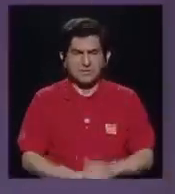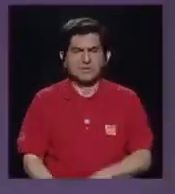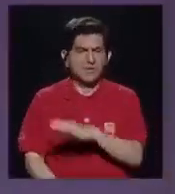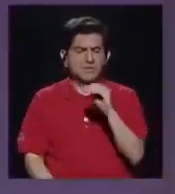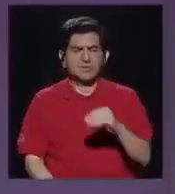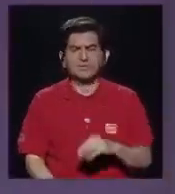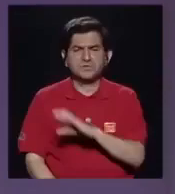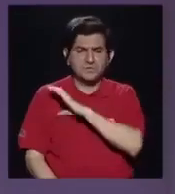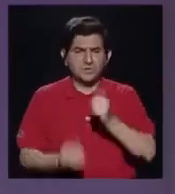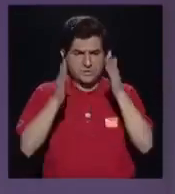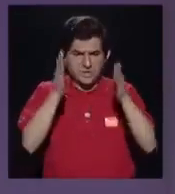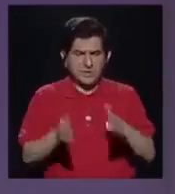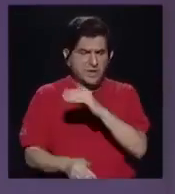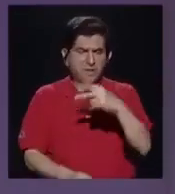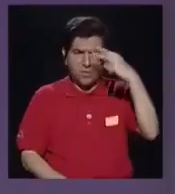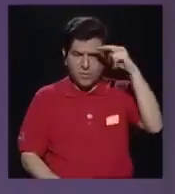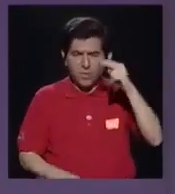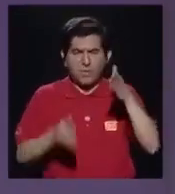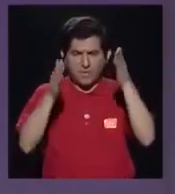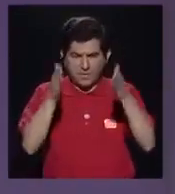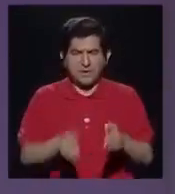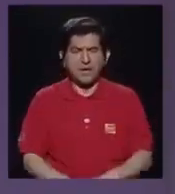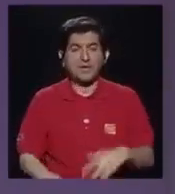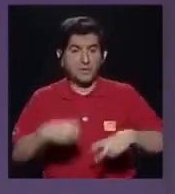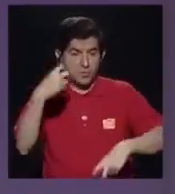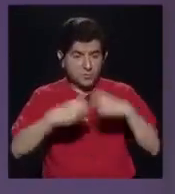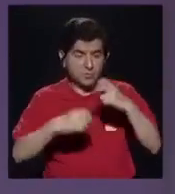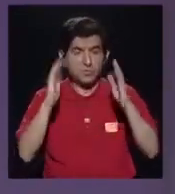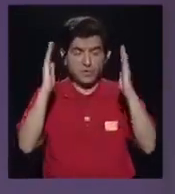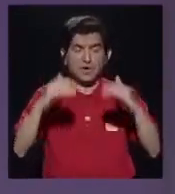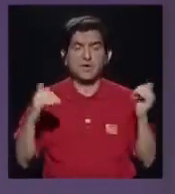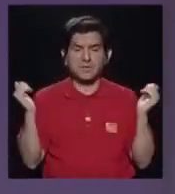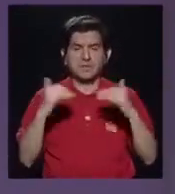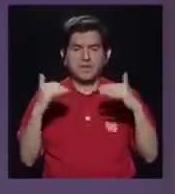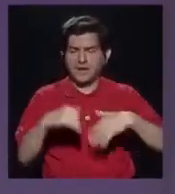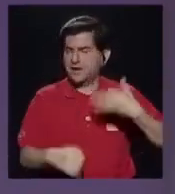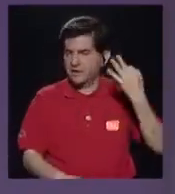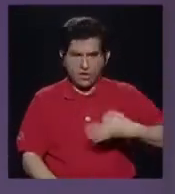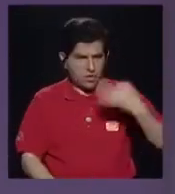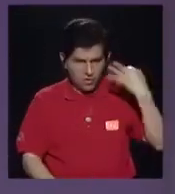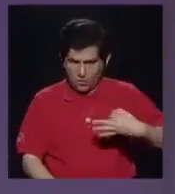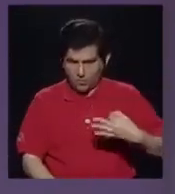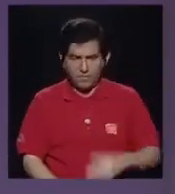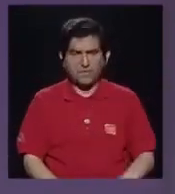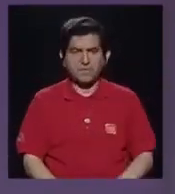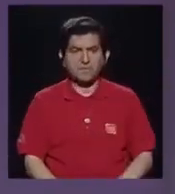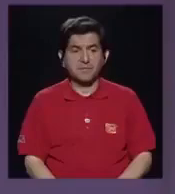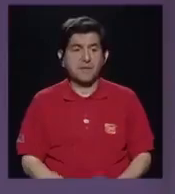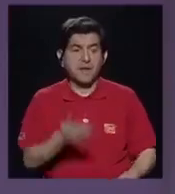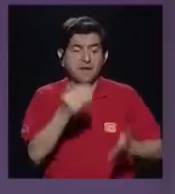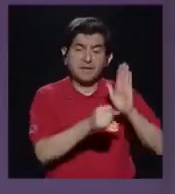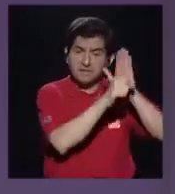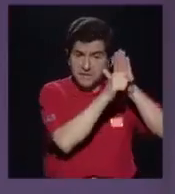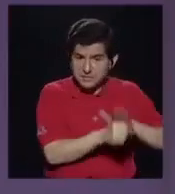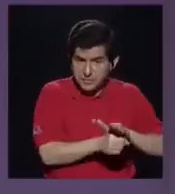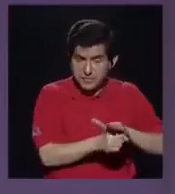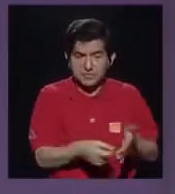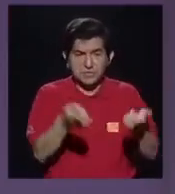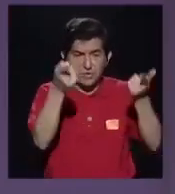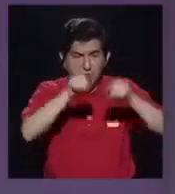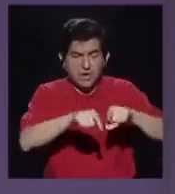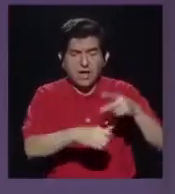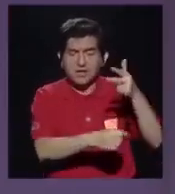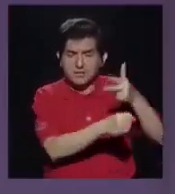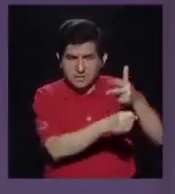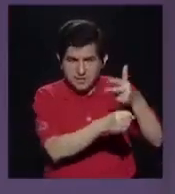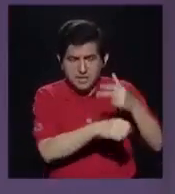y de otros países que tienen un problema muy grande de guerra informal tanto sea de una guerra represiva como fue el caso de la